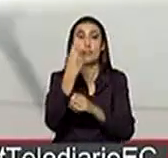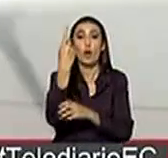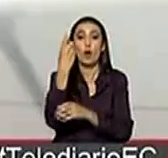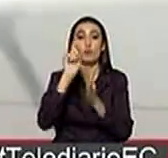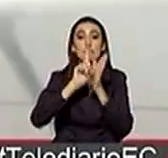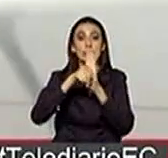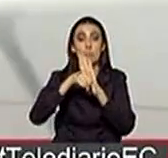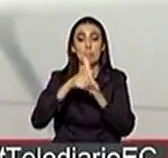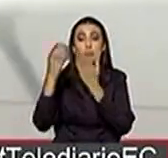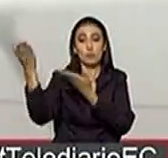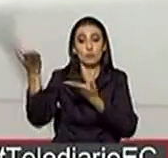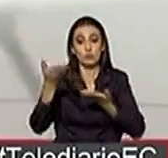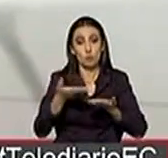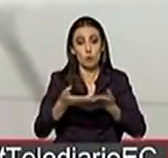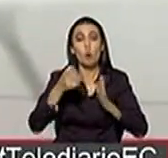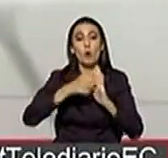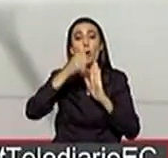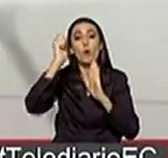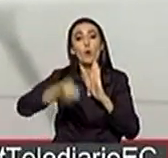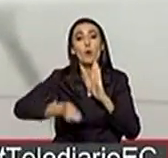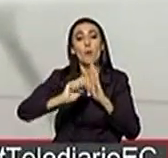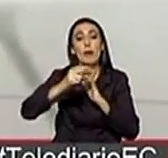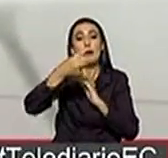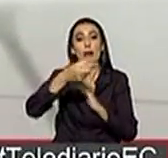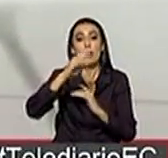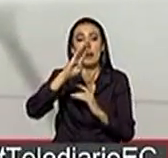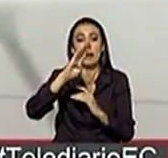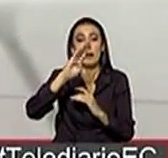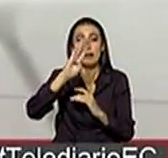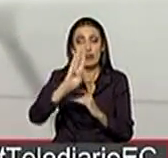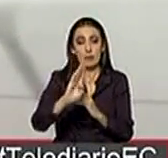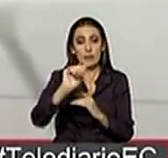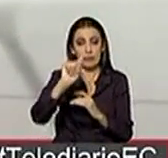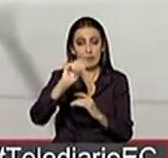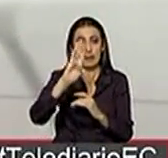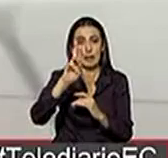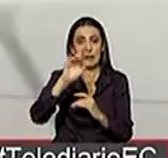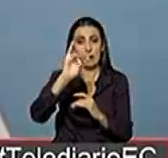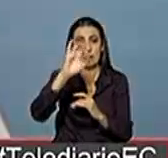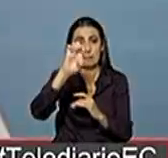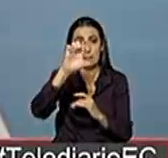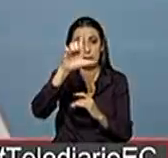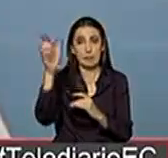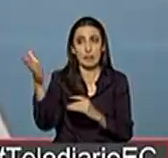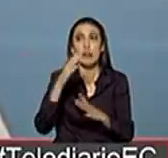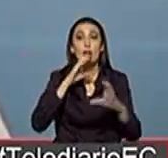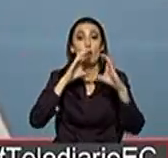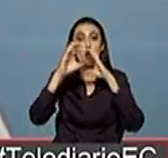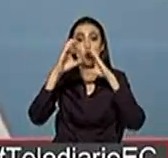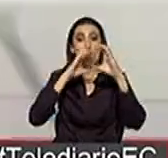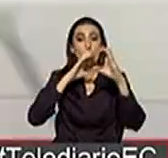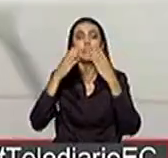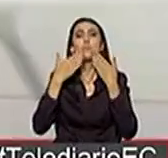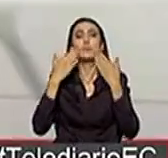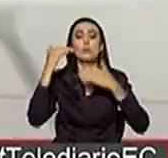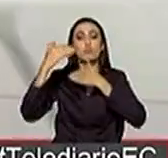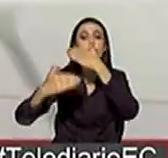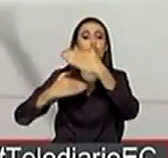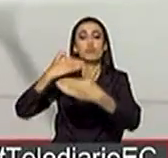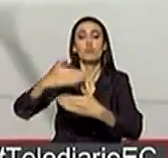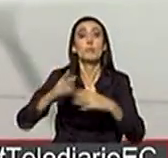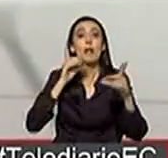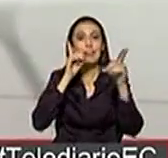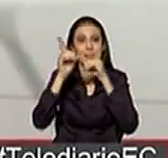se encuentra con nosotros el jurista a gabriel galán melo analista político con quien conversaremos en los siguientes minutos sobre este proceso de diálogo